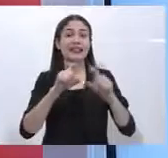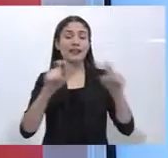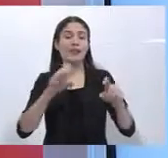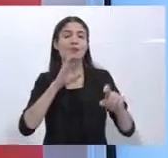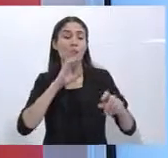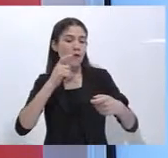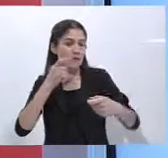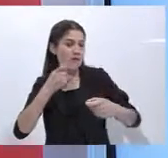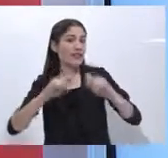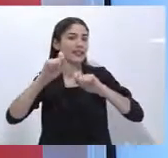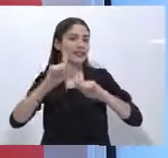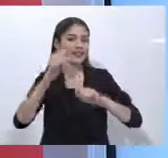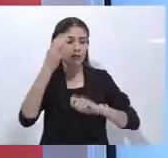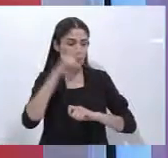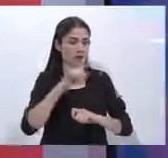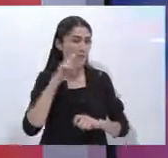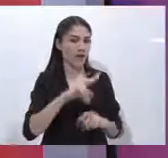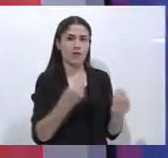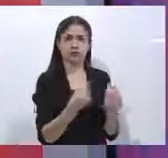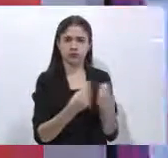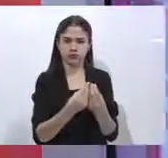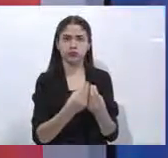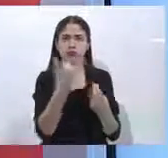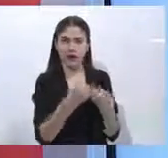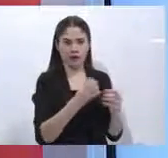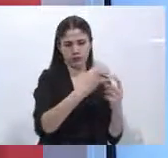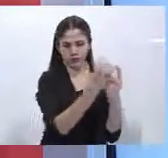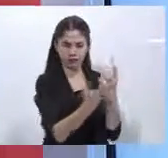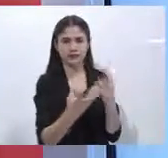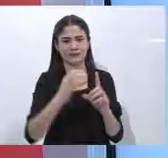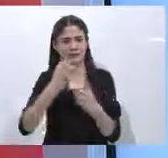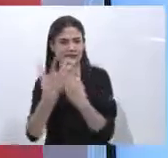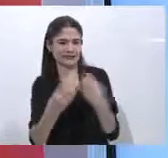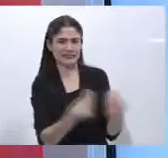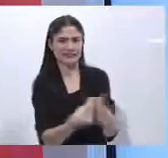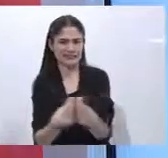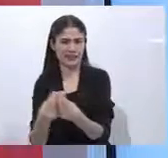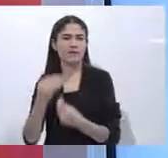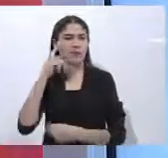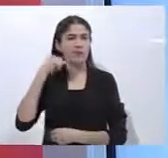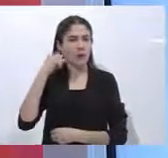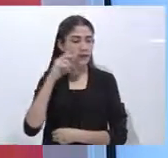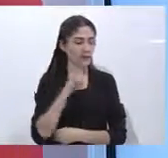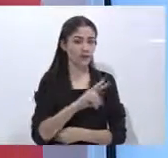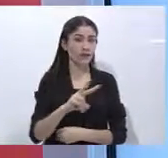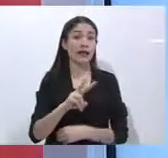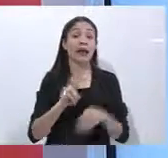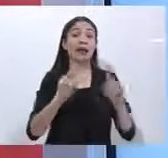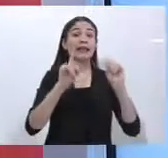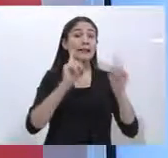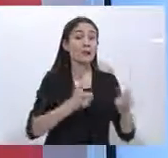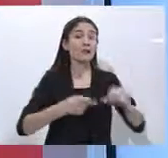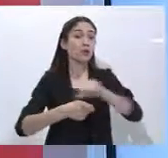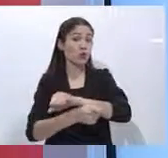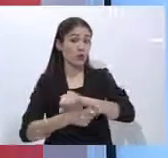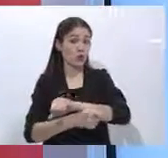superproducción acompaña un poquito del combate que entra de contrabando es lo que